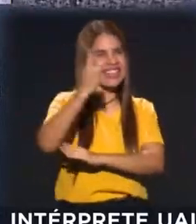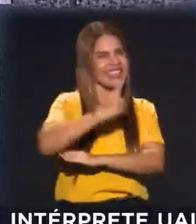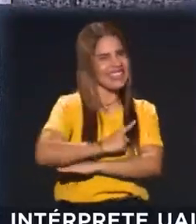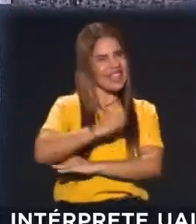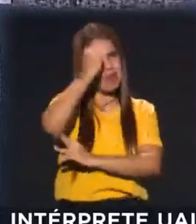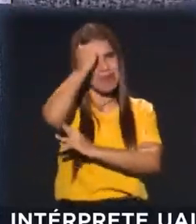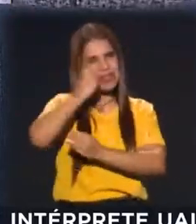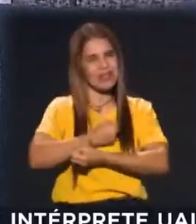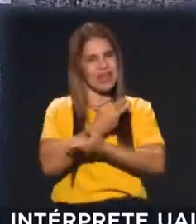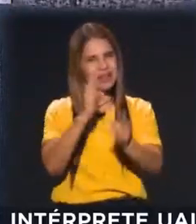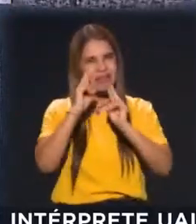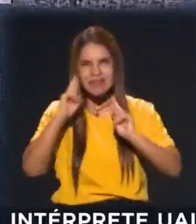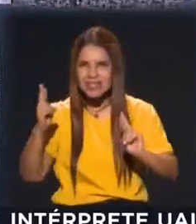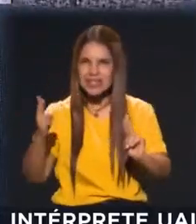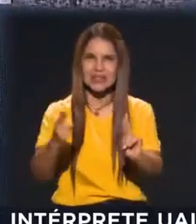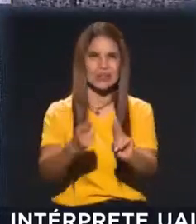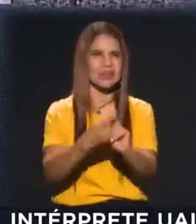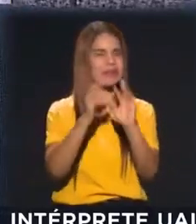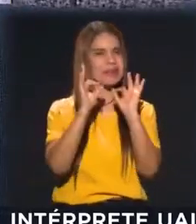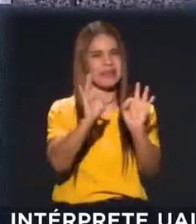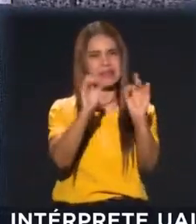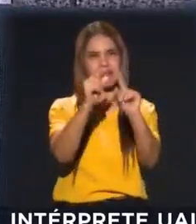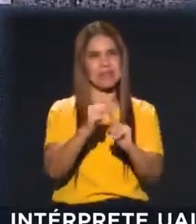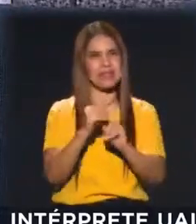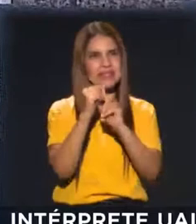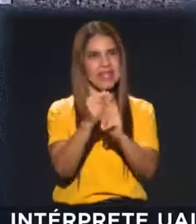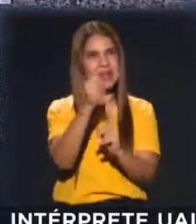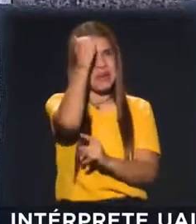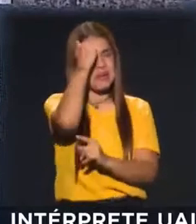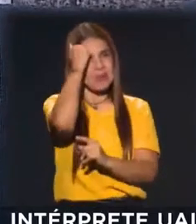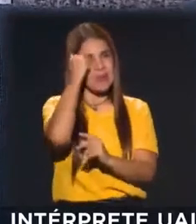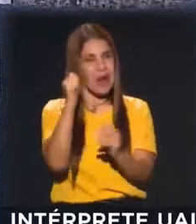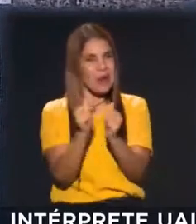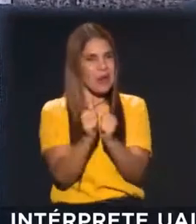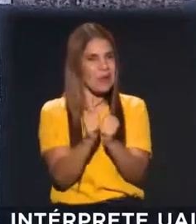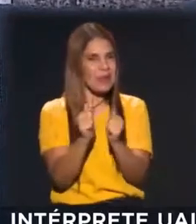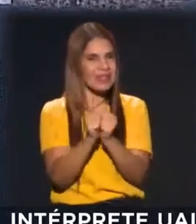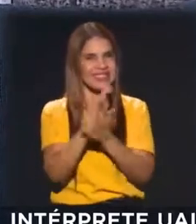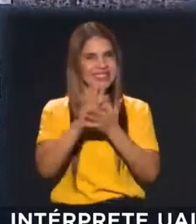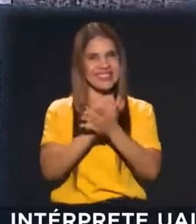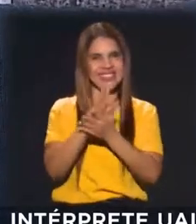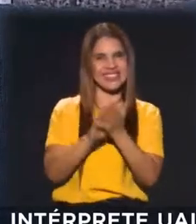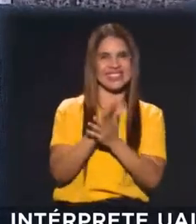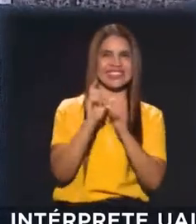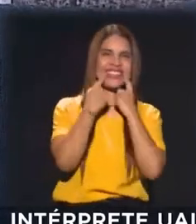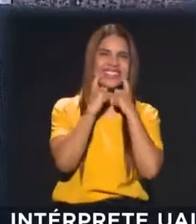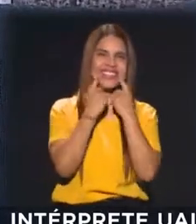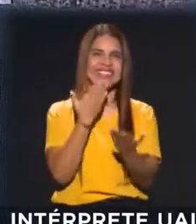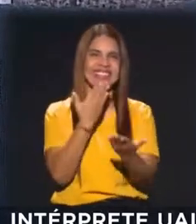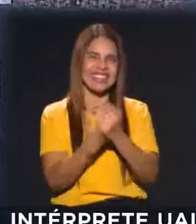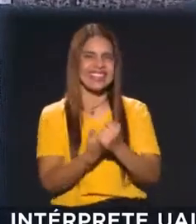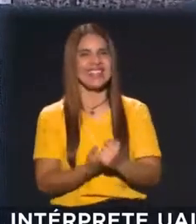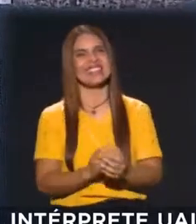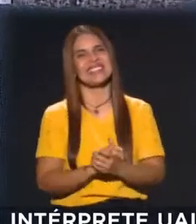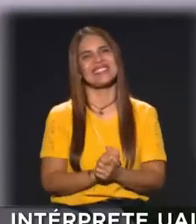día para todos y un reconocimiento muy especial a nuestra gran maestra que nos está acompañando con lenguaje de señas. Muy especial. Ay, sí,